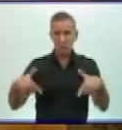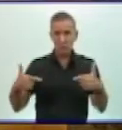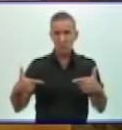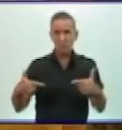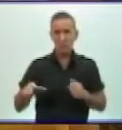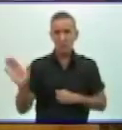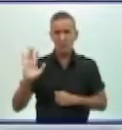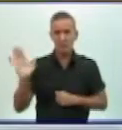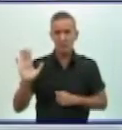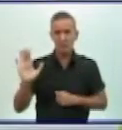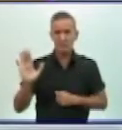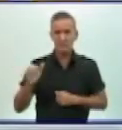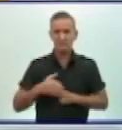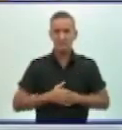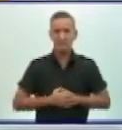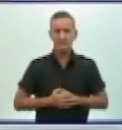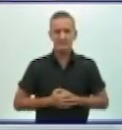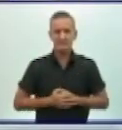Chao.